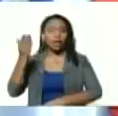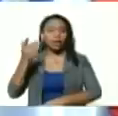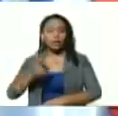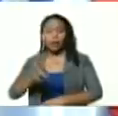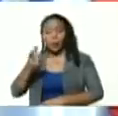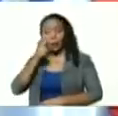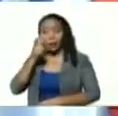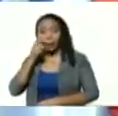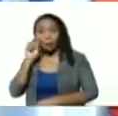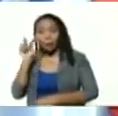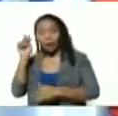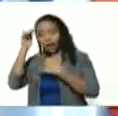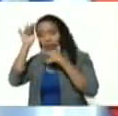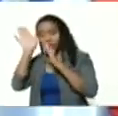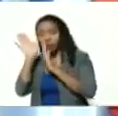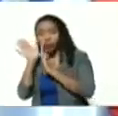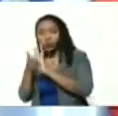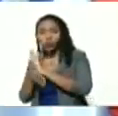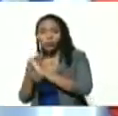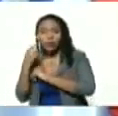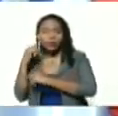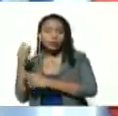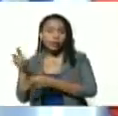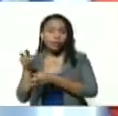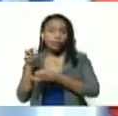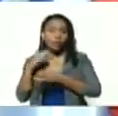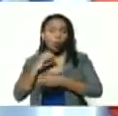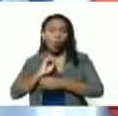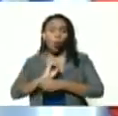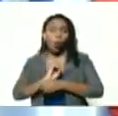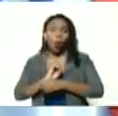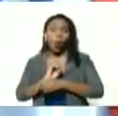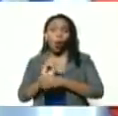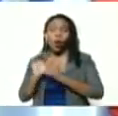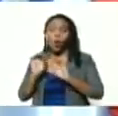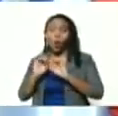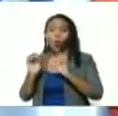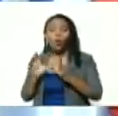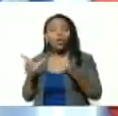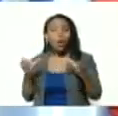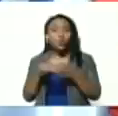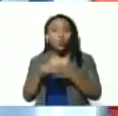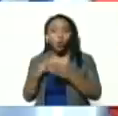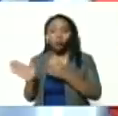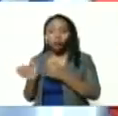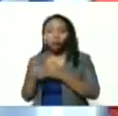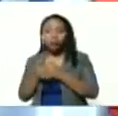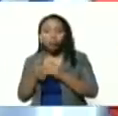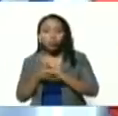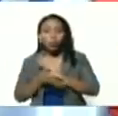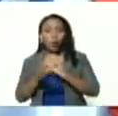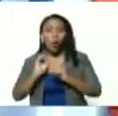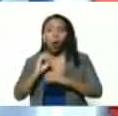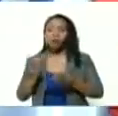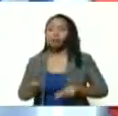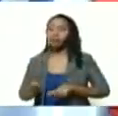justificada, o la apertura de recintos cerrados, o incluso la entrega de propiedades,